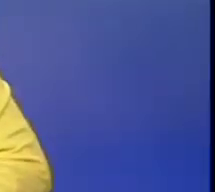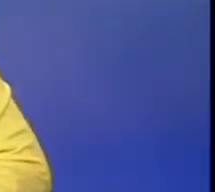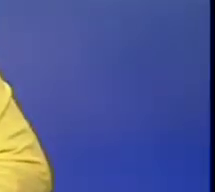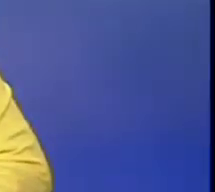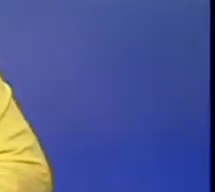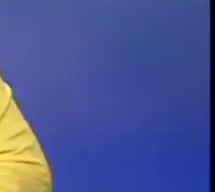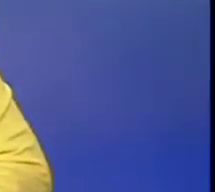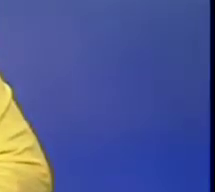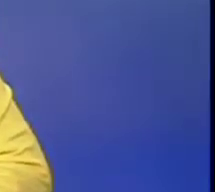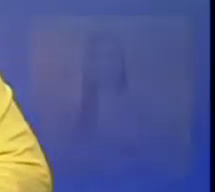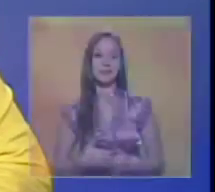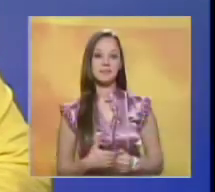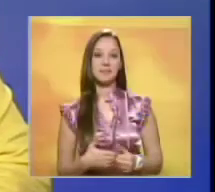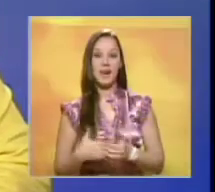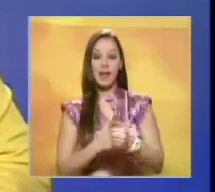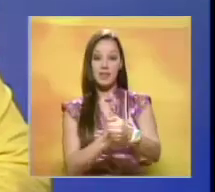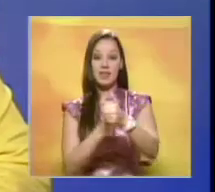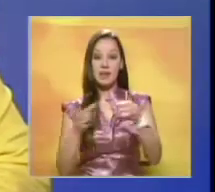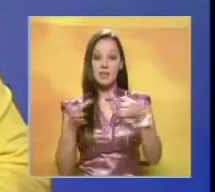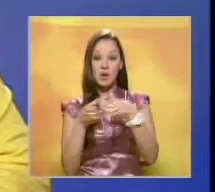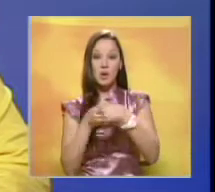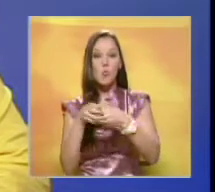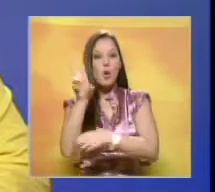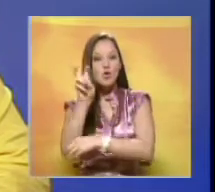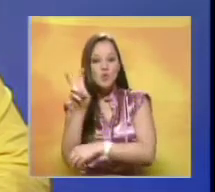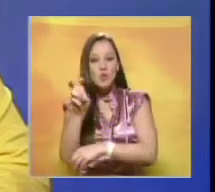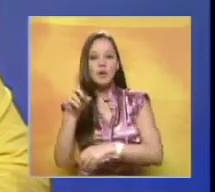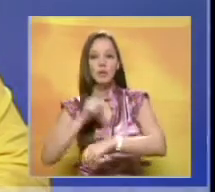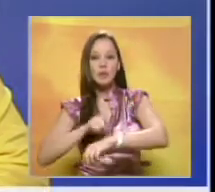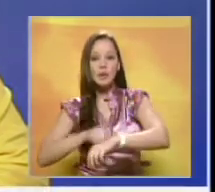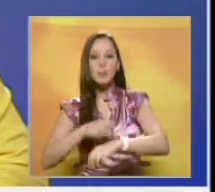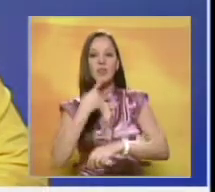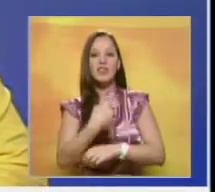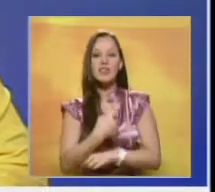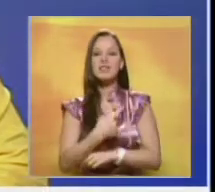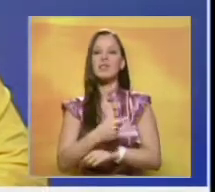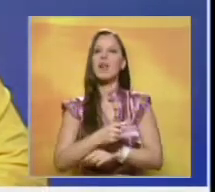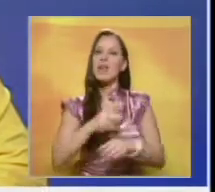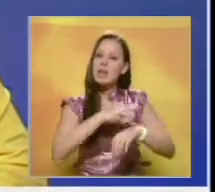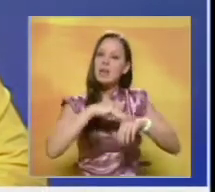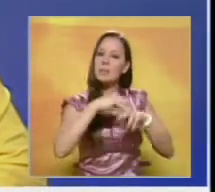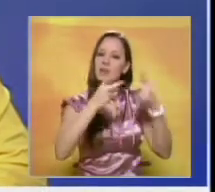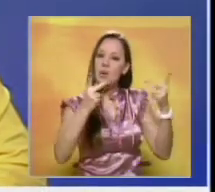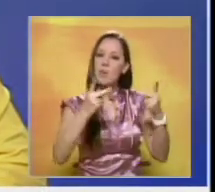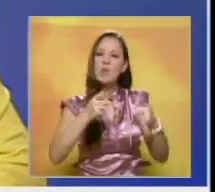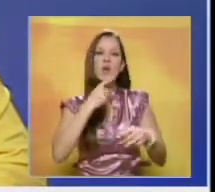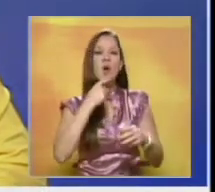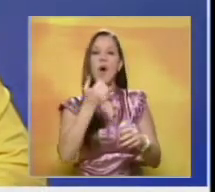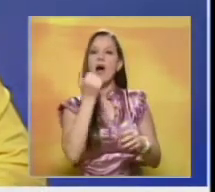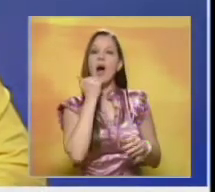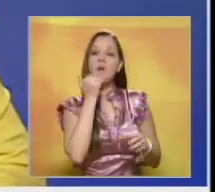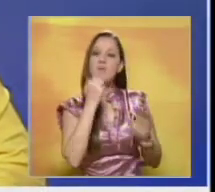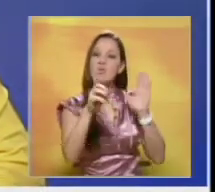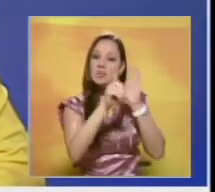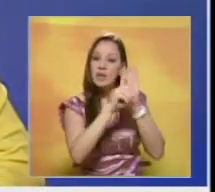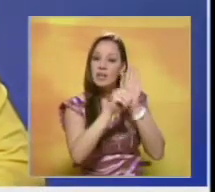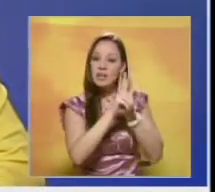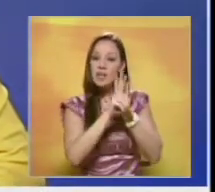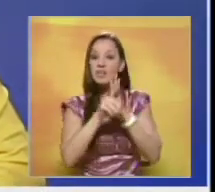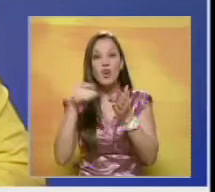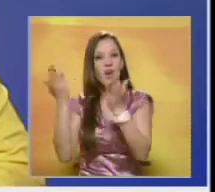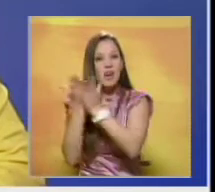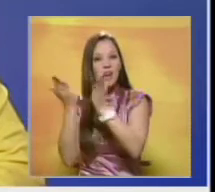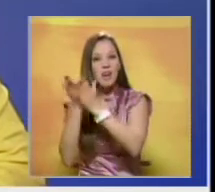La dirigencia de Un Nuevo Tiempo denuncia que el gobierno y el Ministerio Público violan el debido proceso en el desalojo de los campamentos de estudiantes.